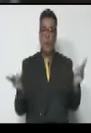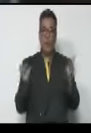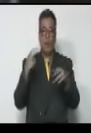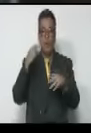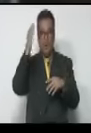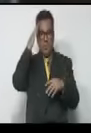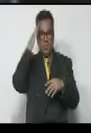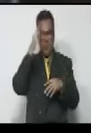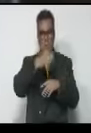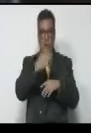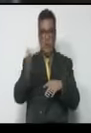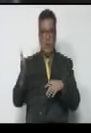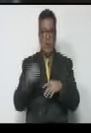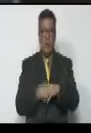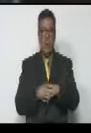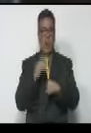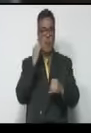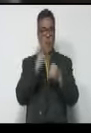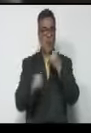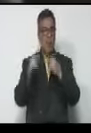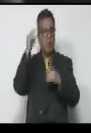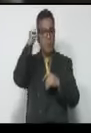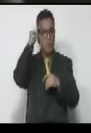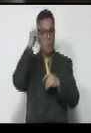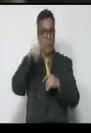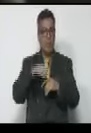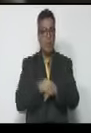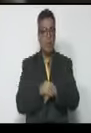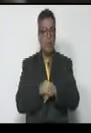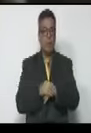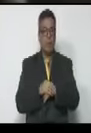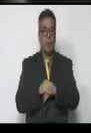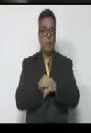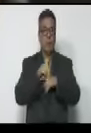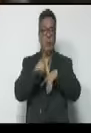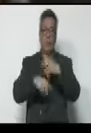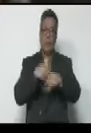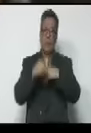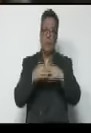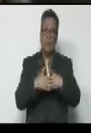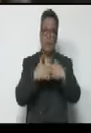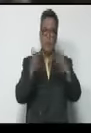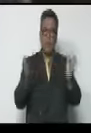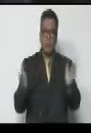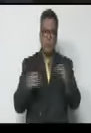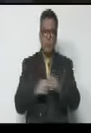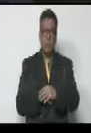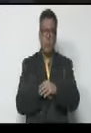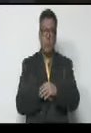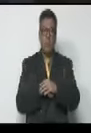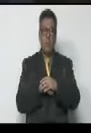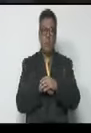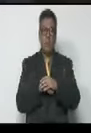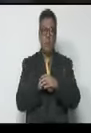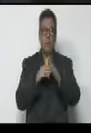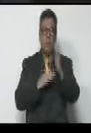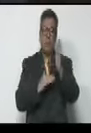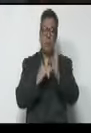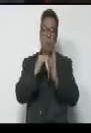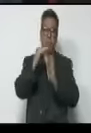notorio que en los últimos días se ha exacerbado de manera